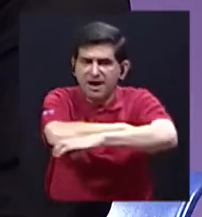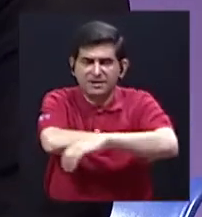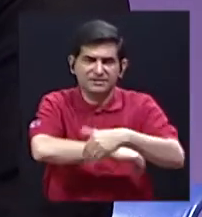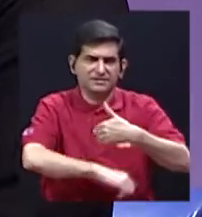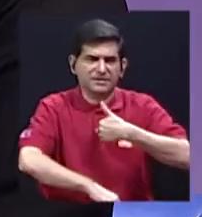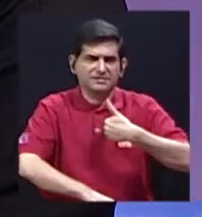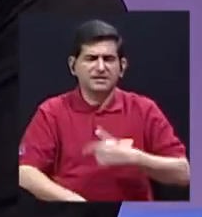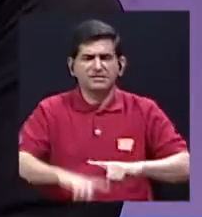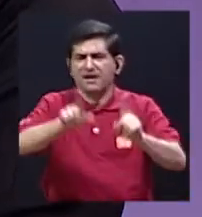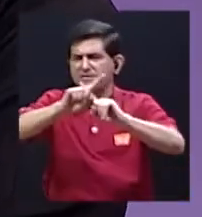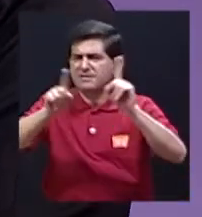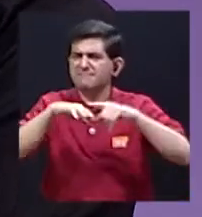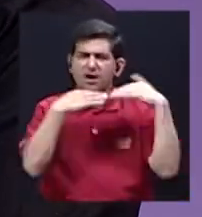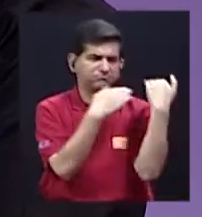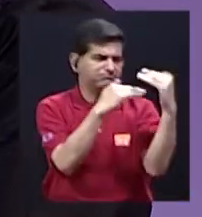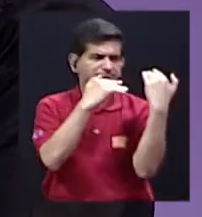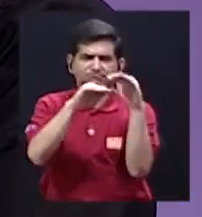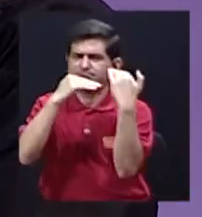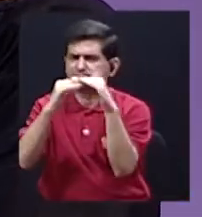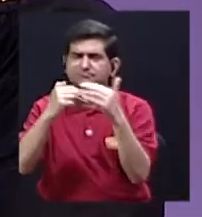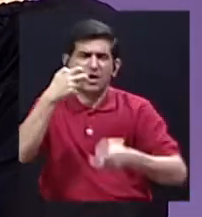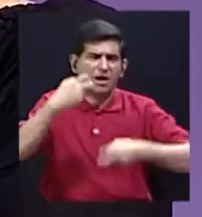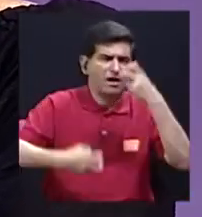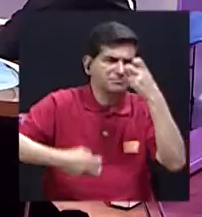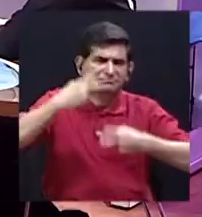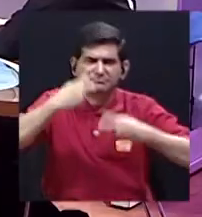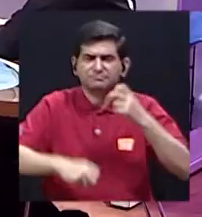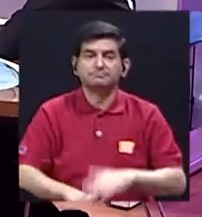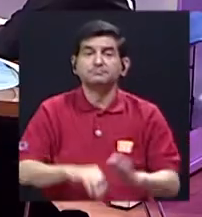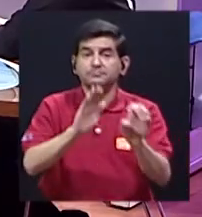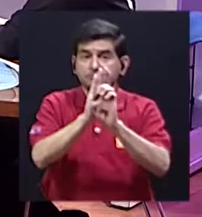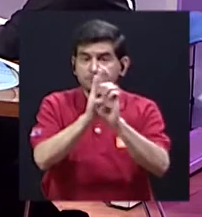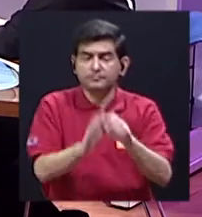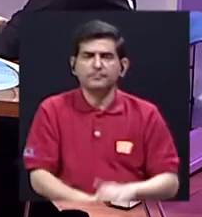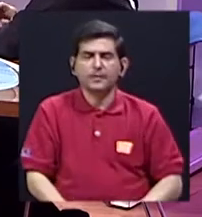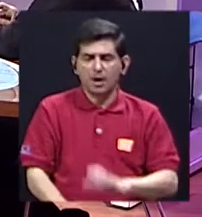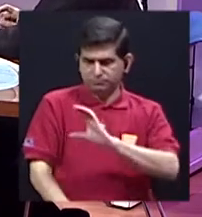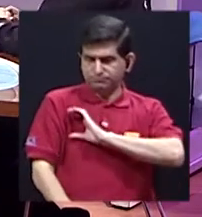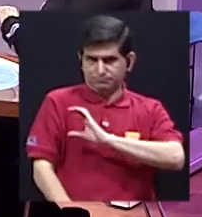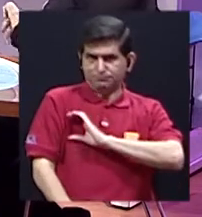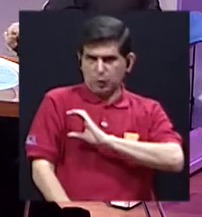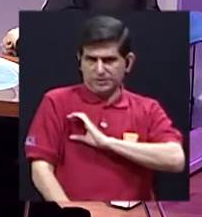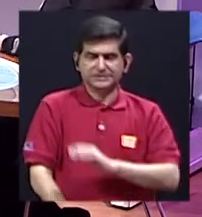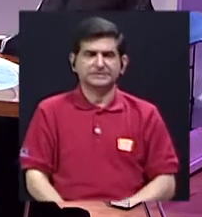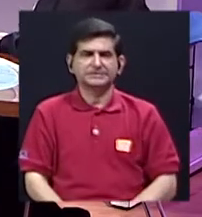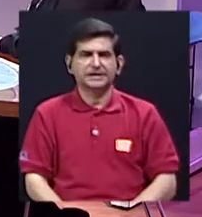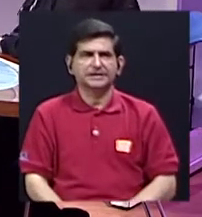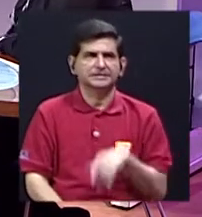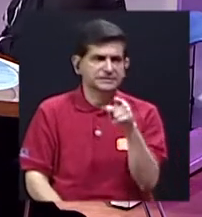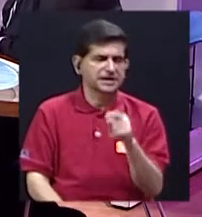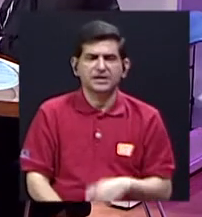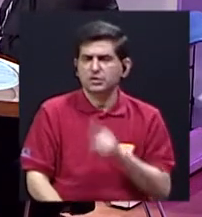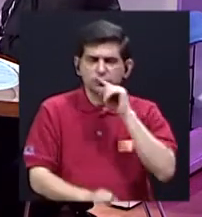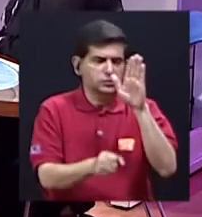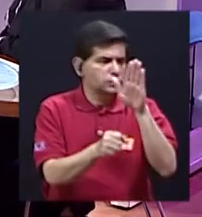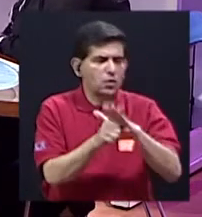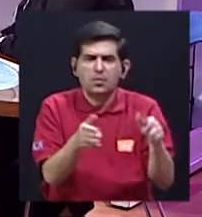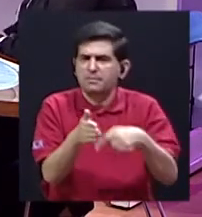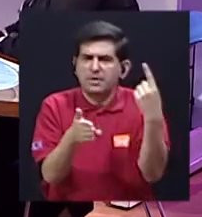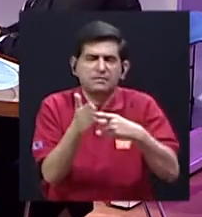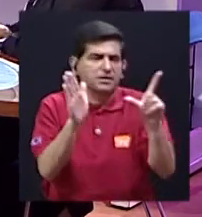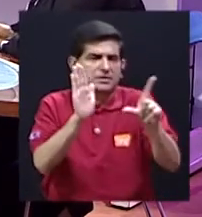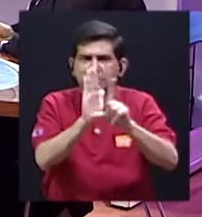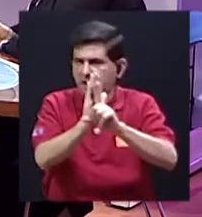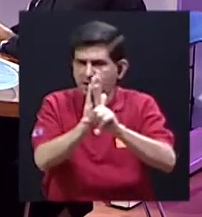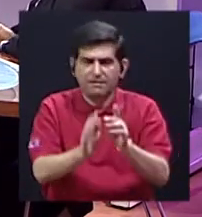una serie de limitaciones y problemas por ejemplo de los policías que no hacen cumplir algunas veces la